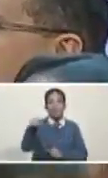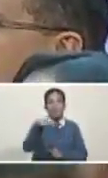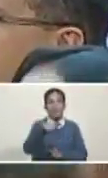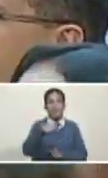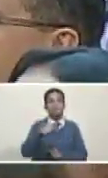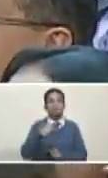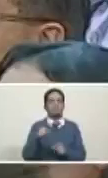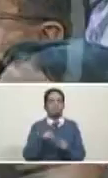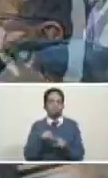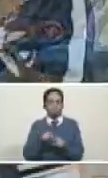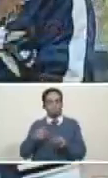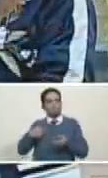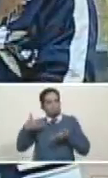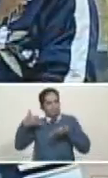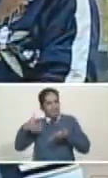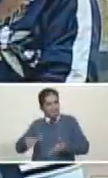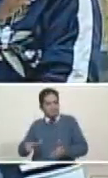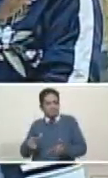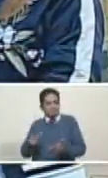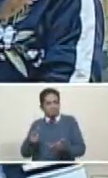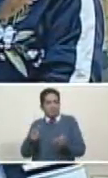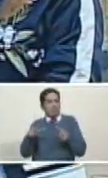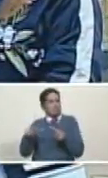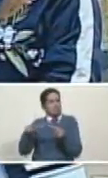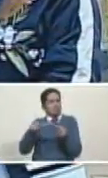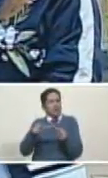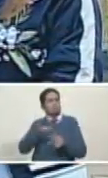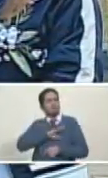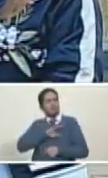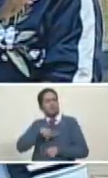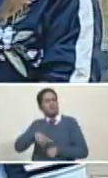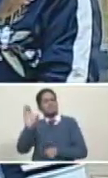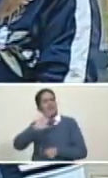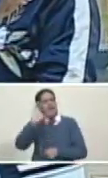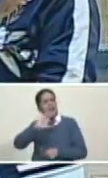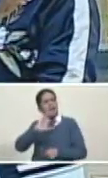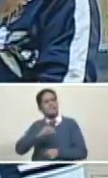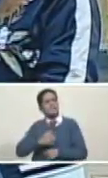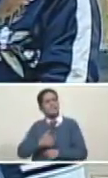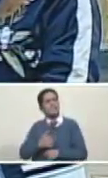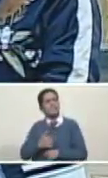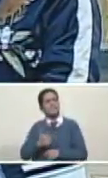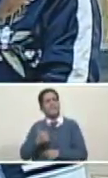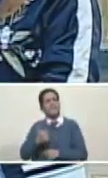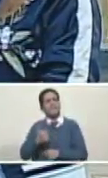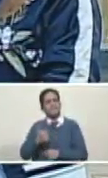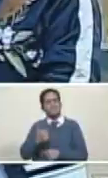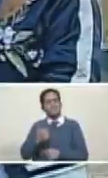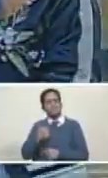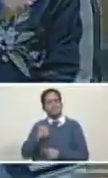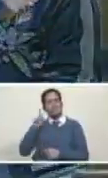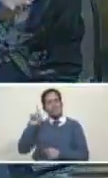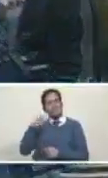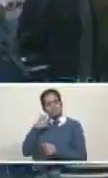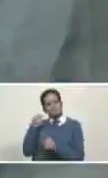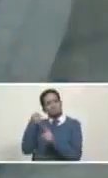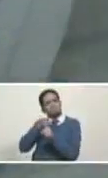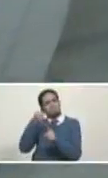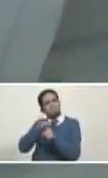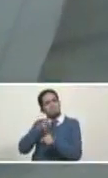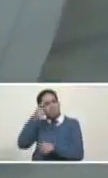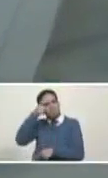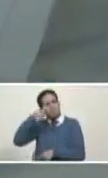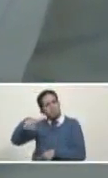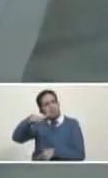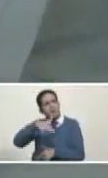Nací y crecí en un barrio de Caracas, me forjé al calor de las luchas populares y sindicales